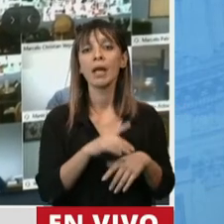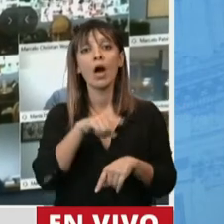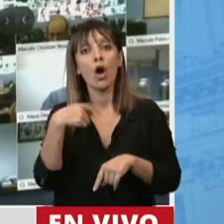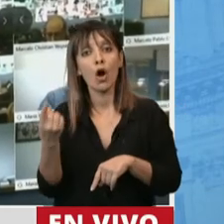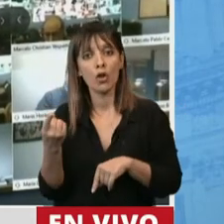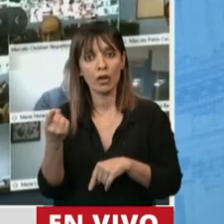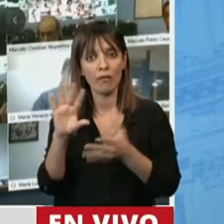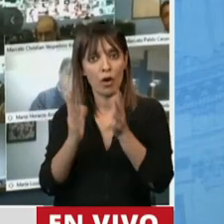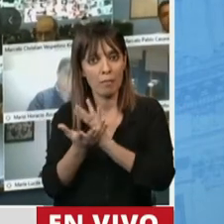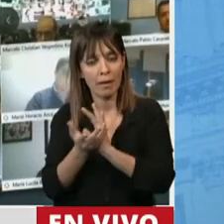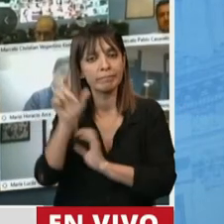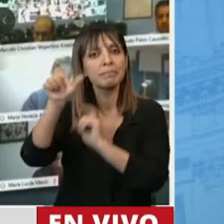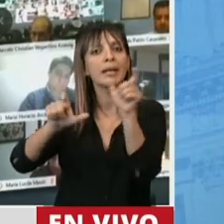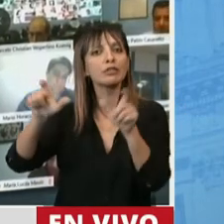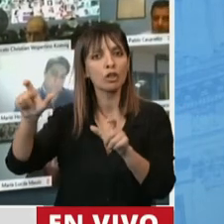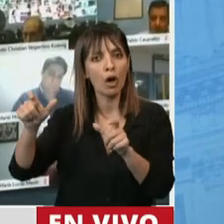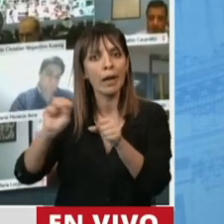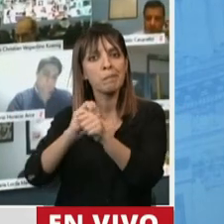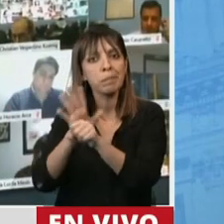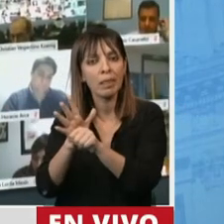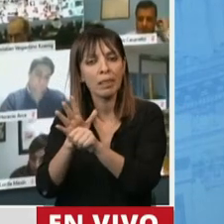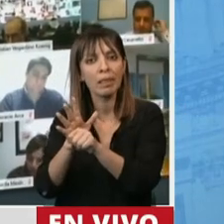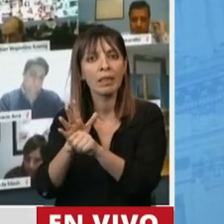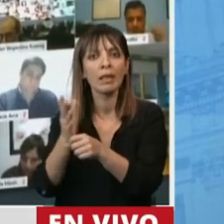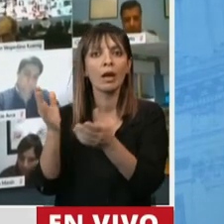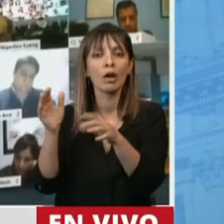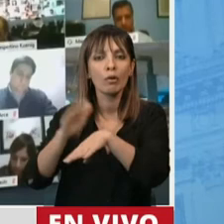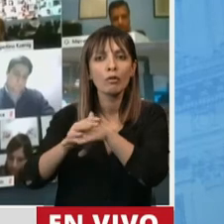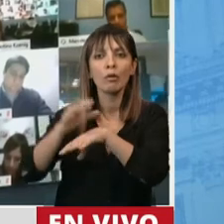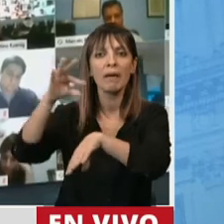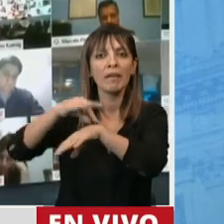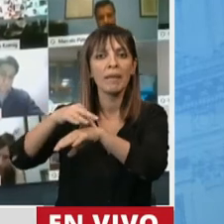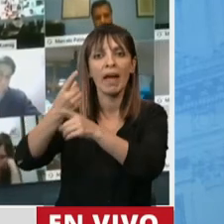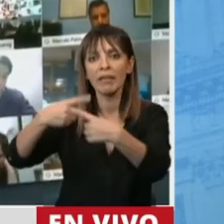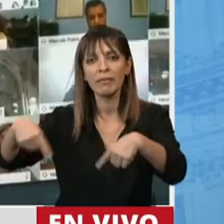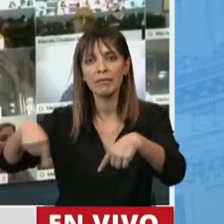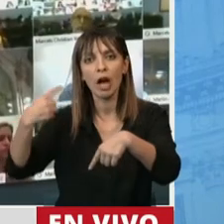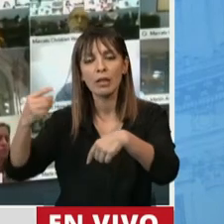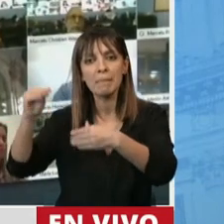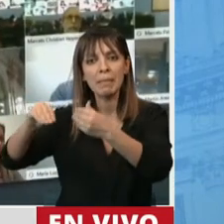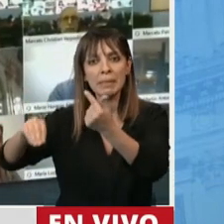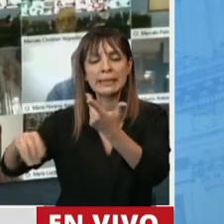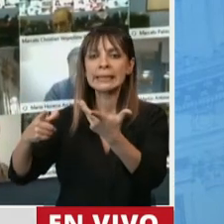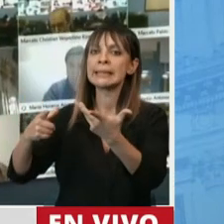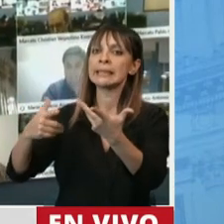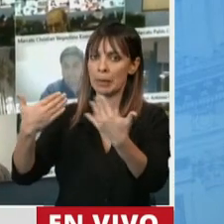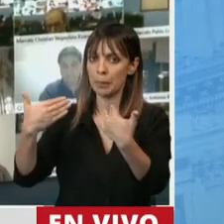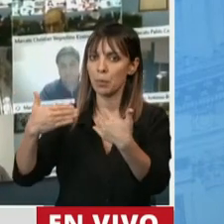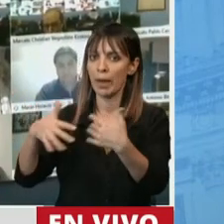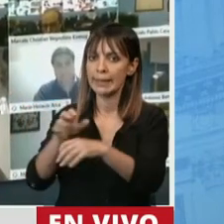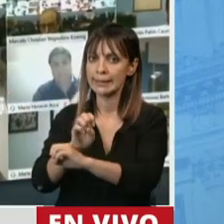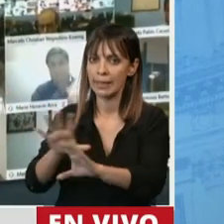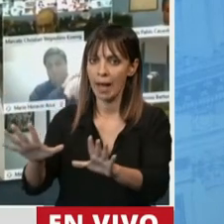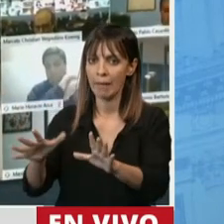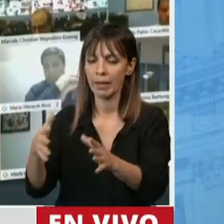otro lado, existen pacientes que, por comorbilidades o enfermedades asociadas, tienen un mal pronóstico para combatir